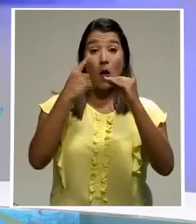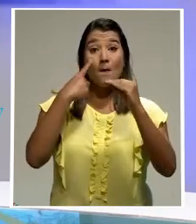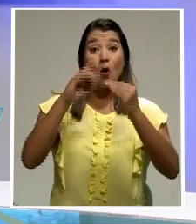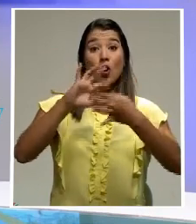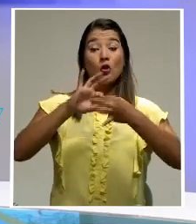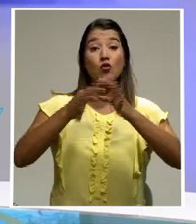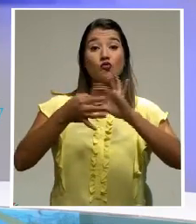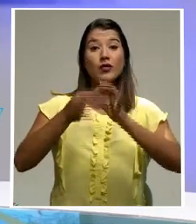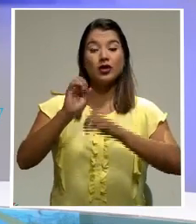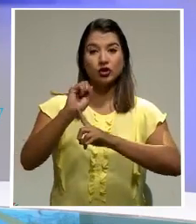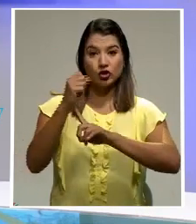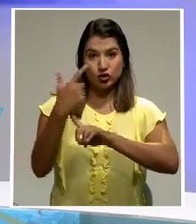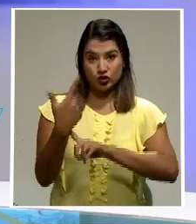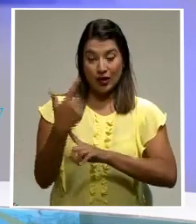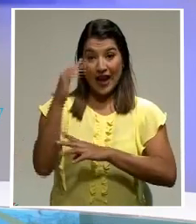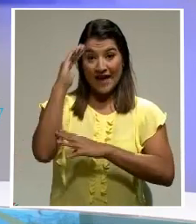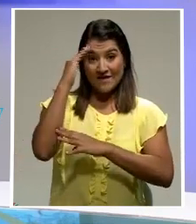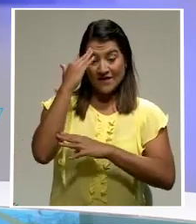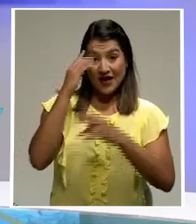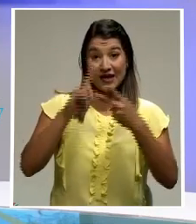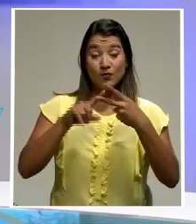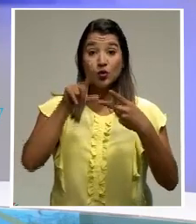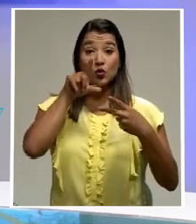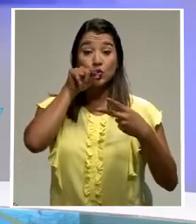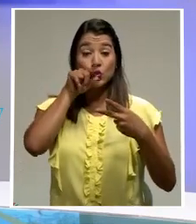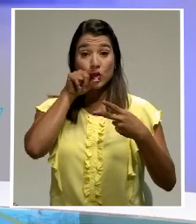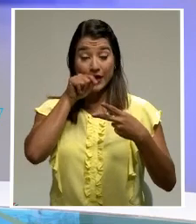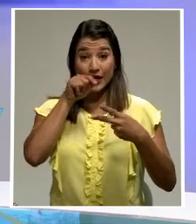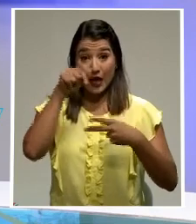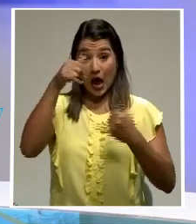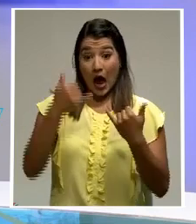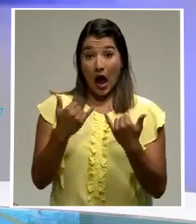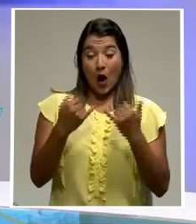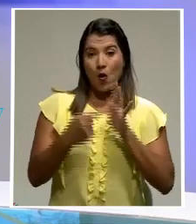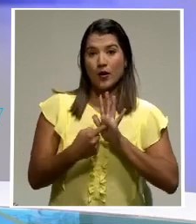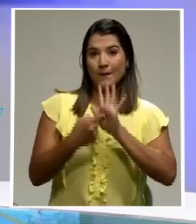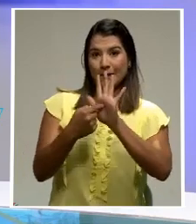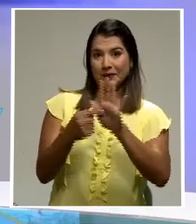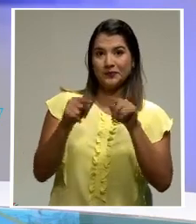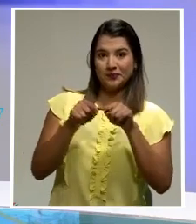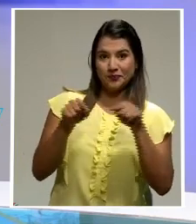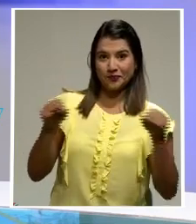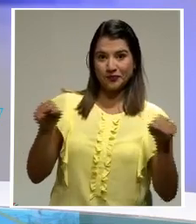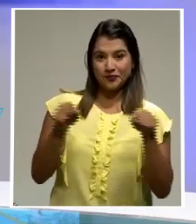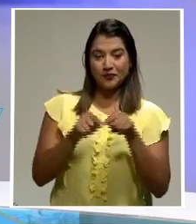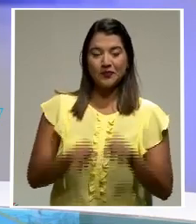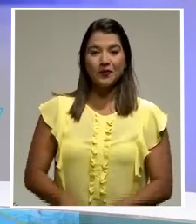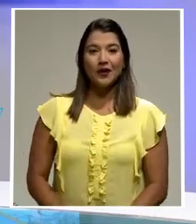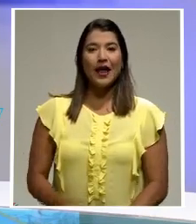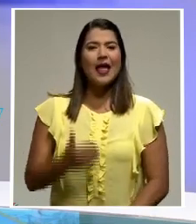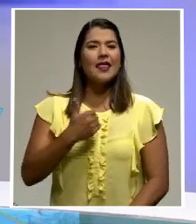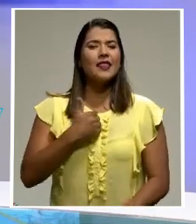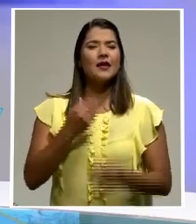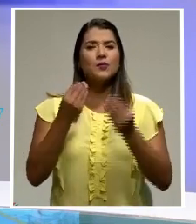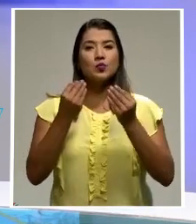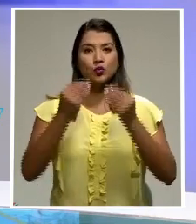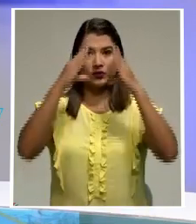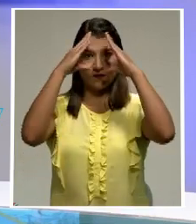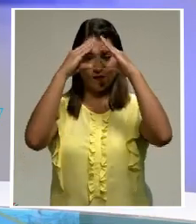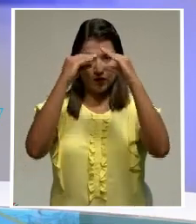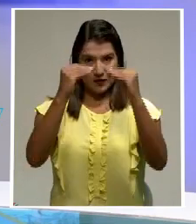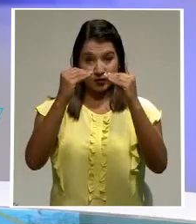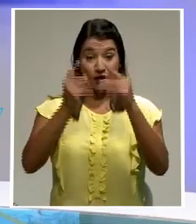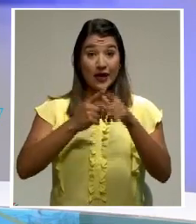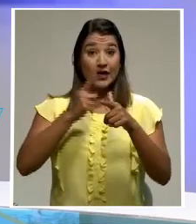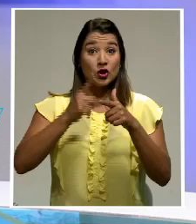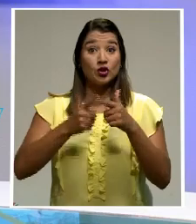redes sociales de Facebook y Twitter que aparecen ahora en la pantalla. Tenemos mucha información,